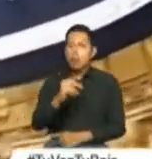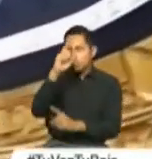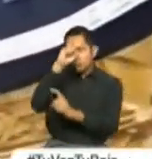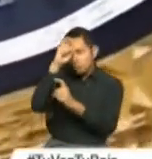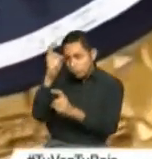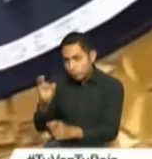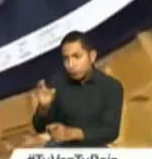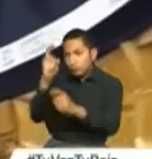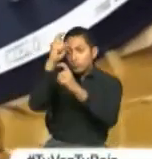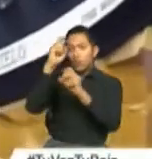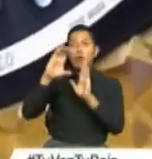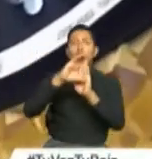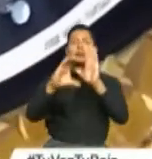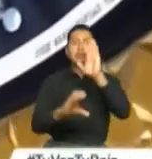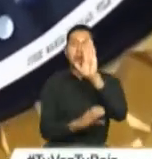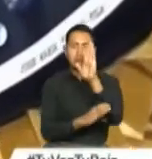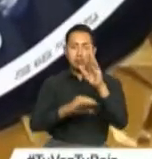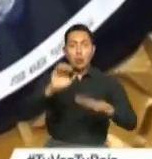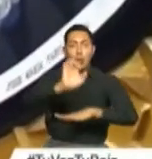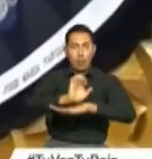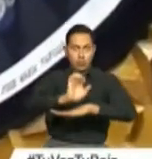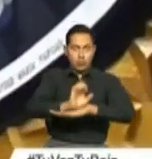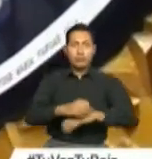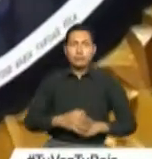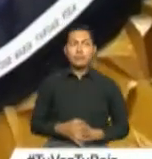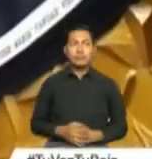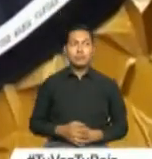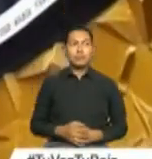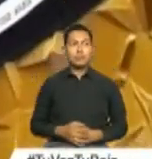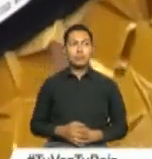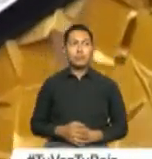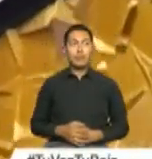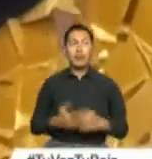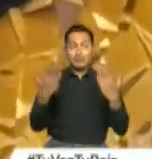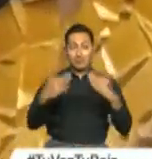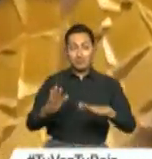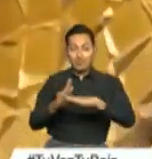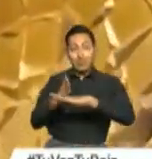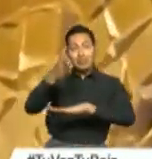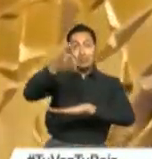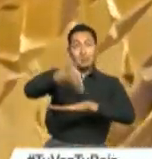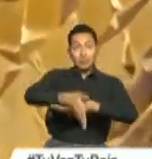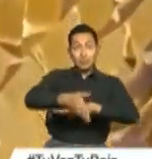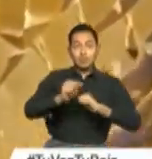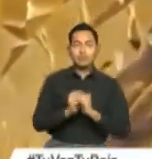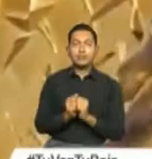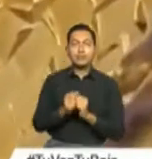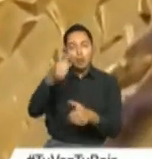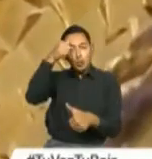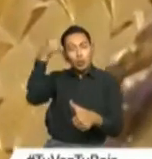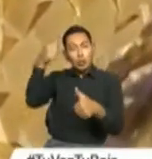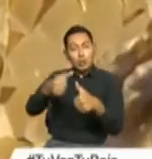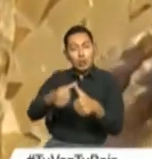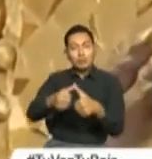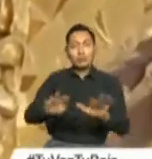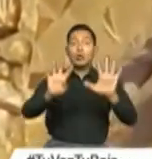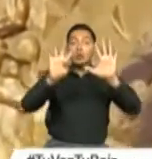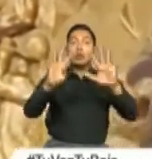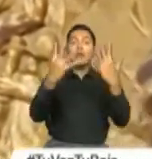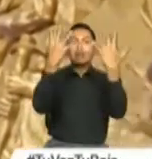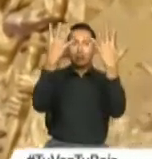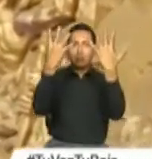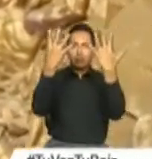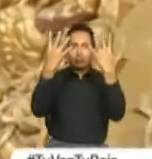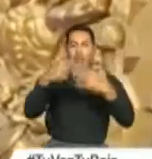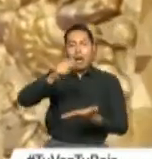Delgado y la Constitución de la República del Ecuador. Posteriormente se realizará la conmemoración del 9º referéndum